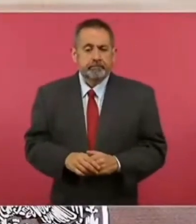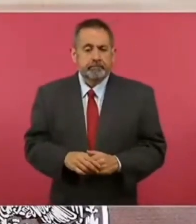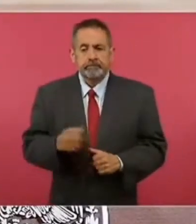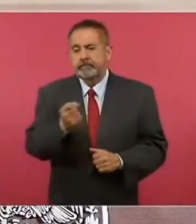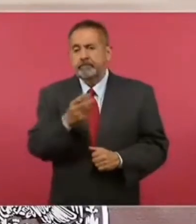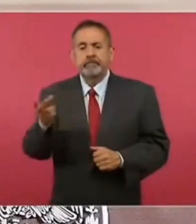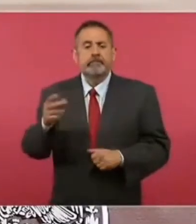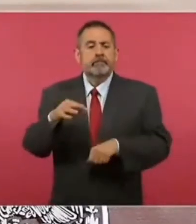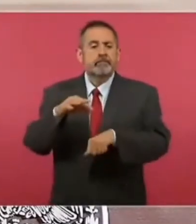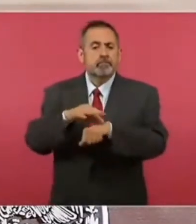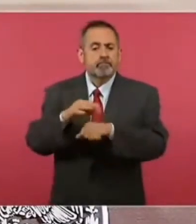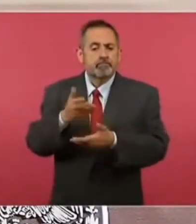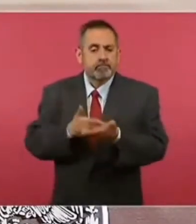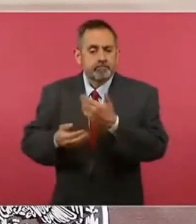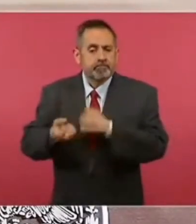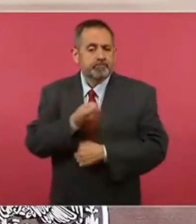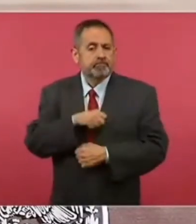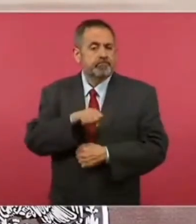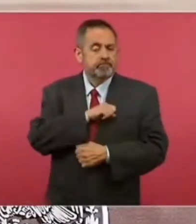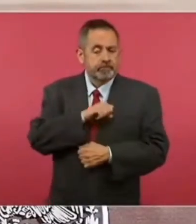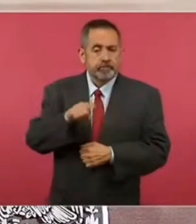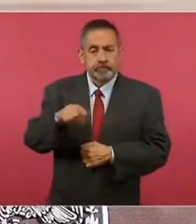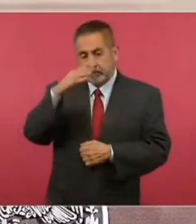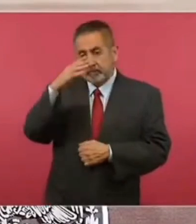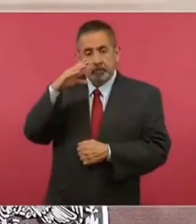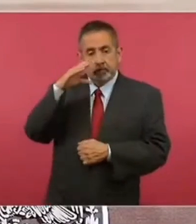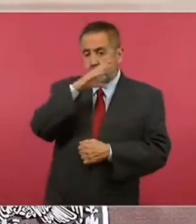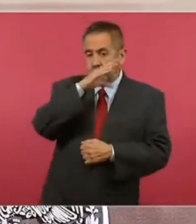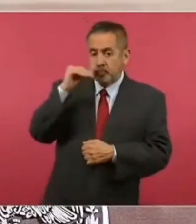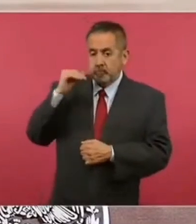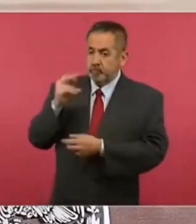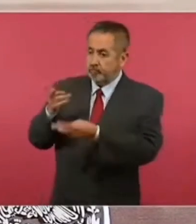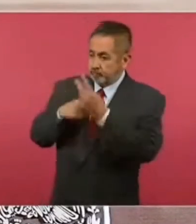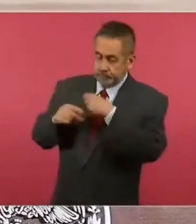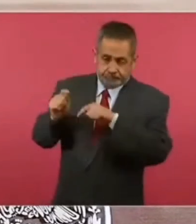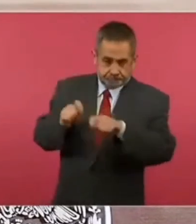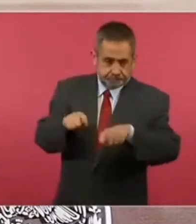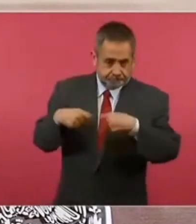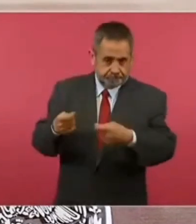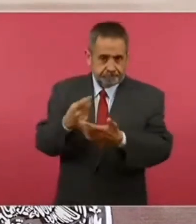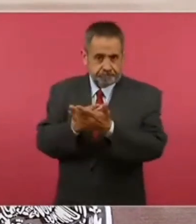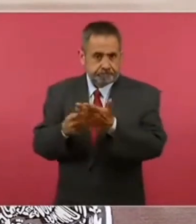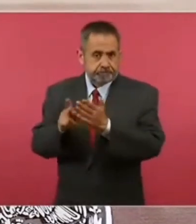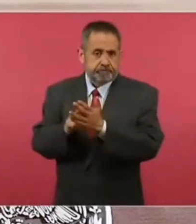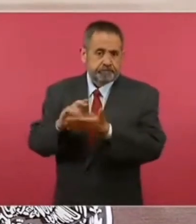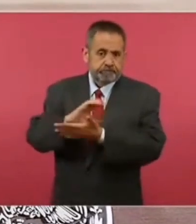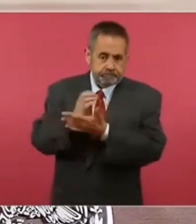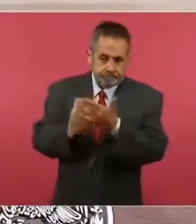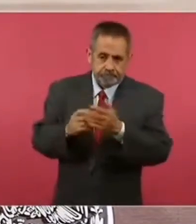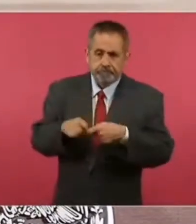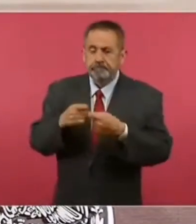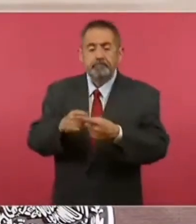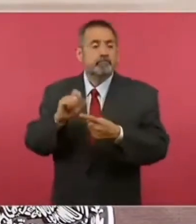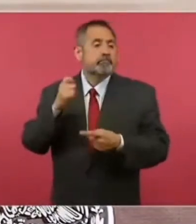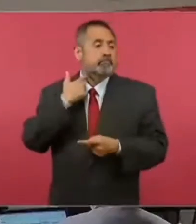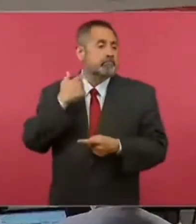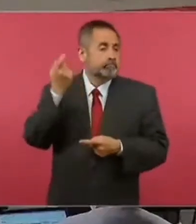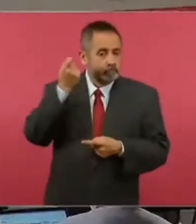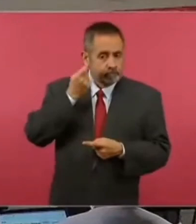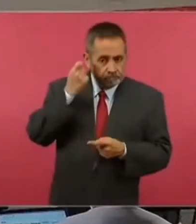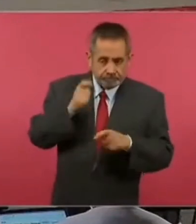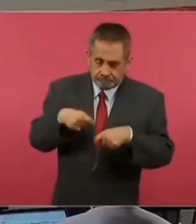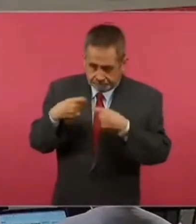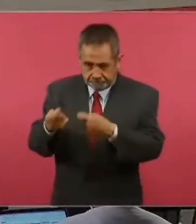de los médicos de servicios de salud de Cuba la contratación de médicos jubilados las contrataciones